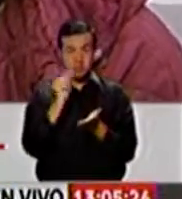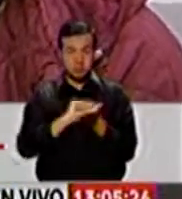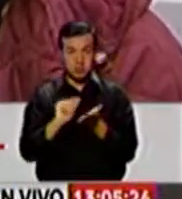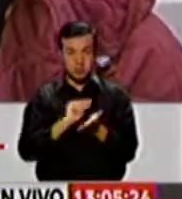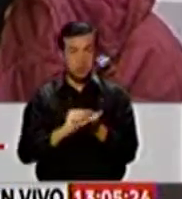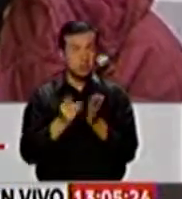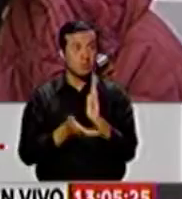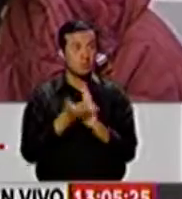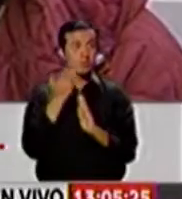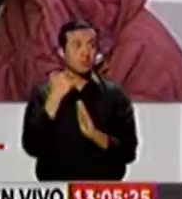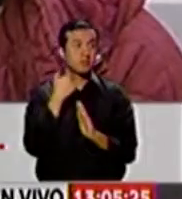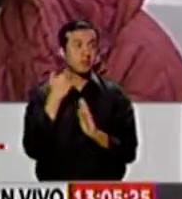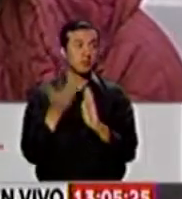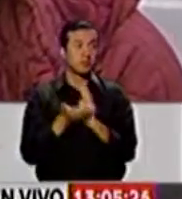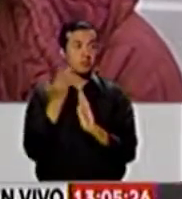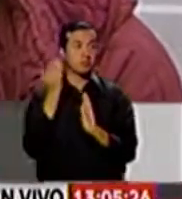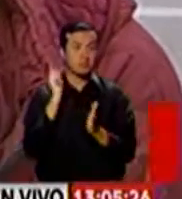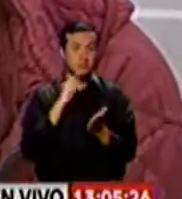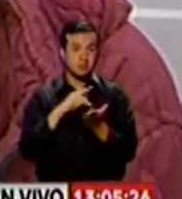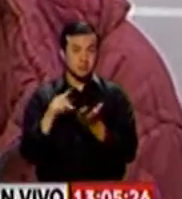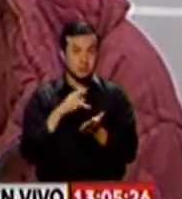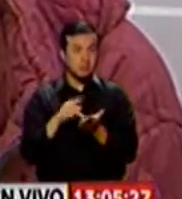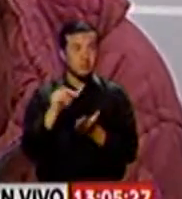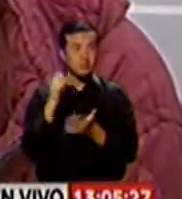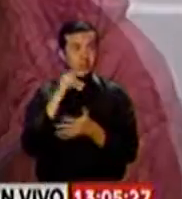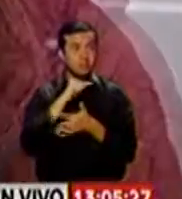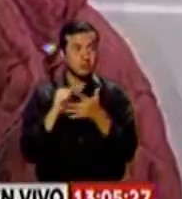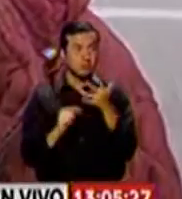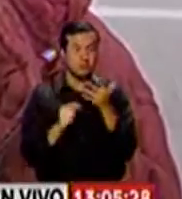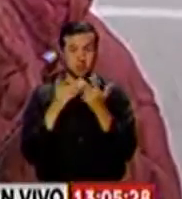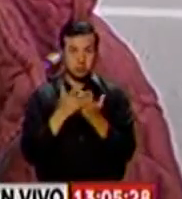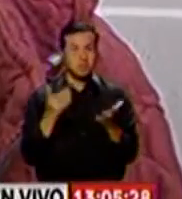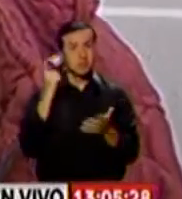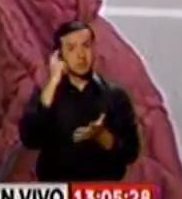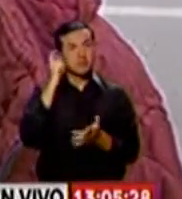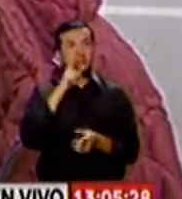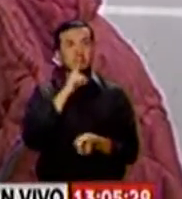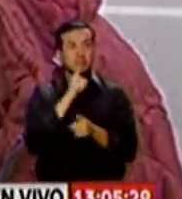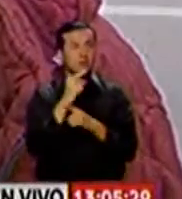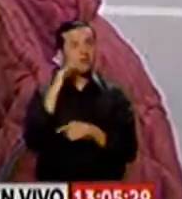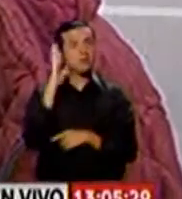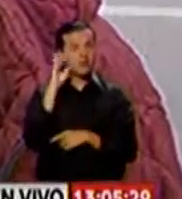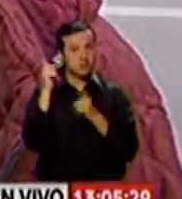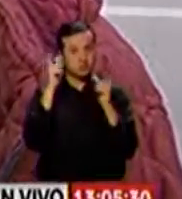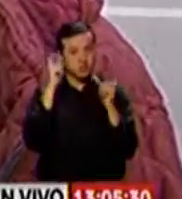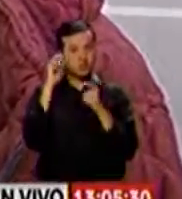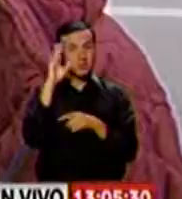sale más perjudicial que pagar los otros consumos. Sí, yo creo que debería haber un poco más de